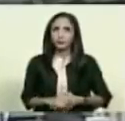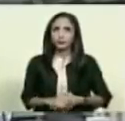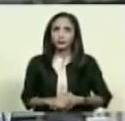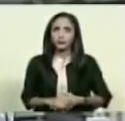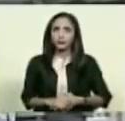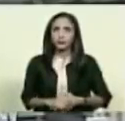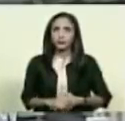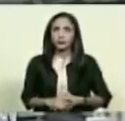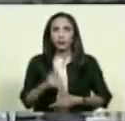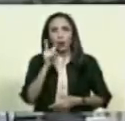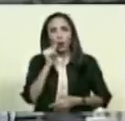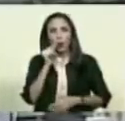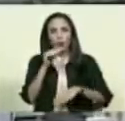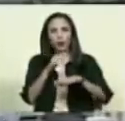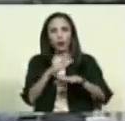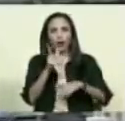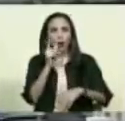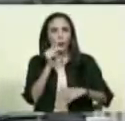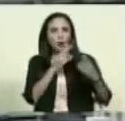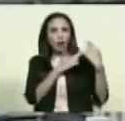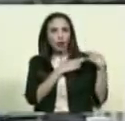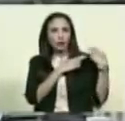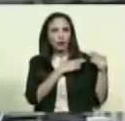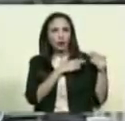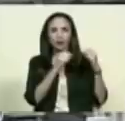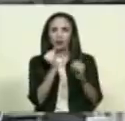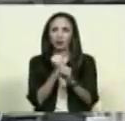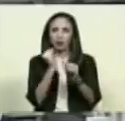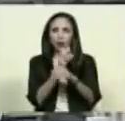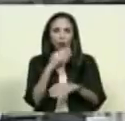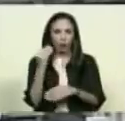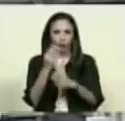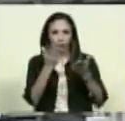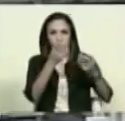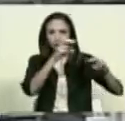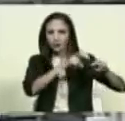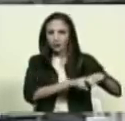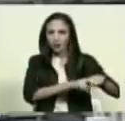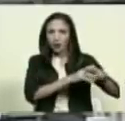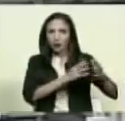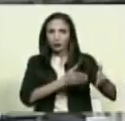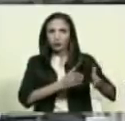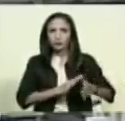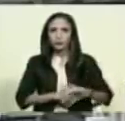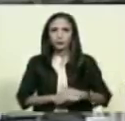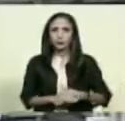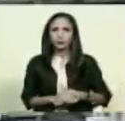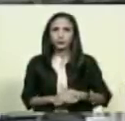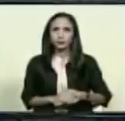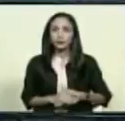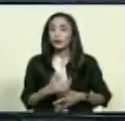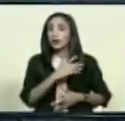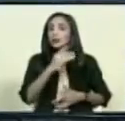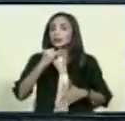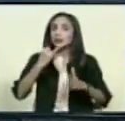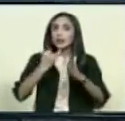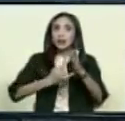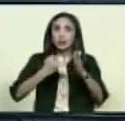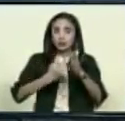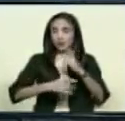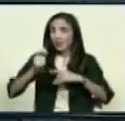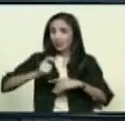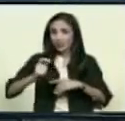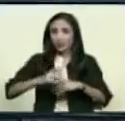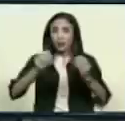Pedro Infante, jefe del Estado Mayor del Plan Chamo Juvenil. Si el INSE necesita más instalaciones, que me las pida